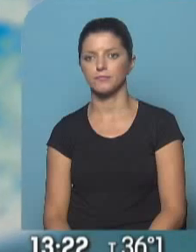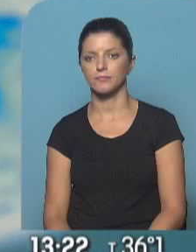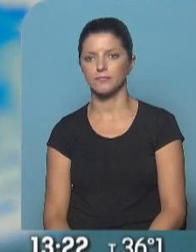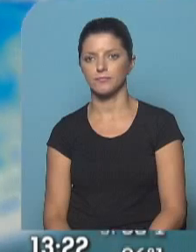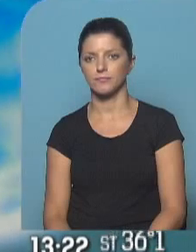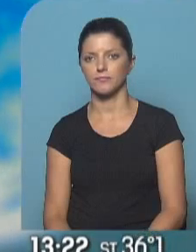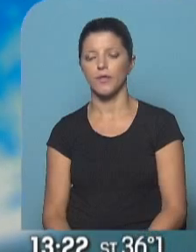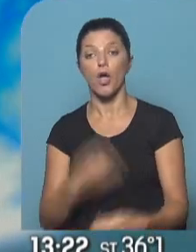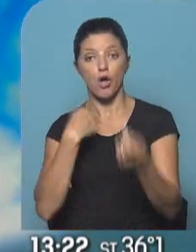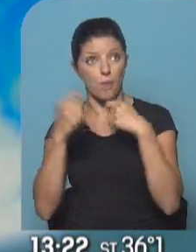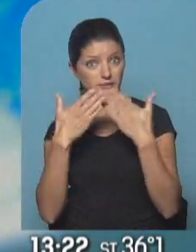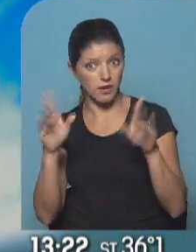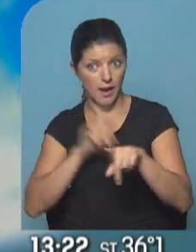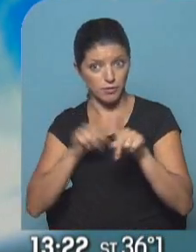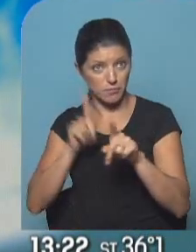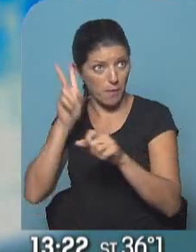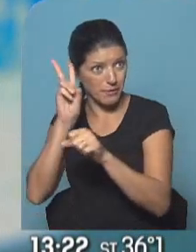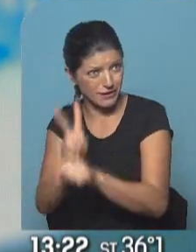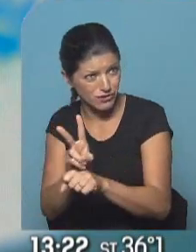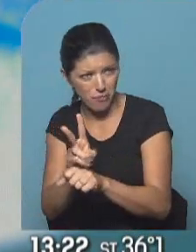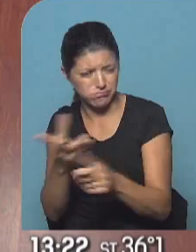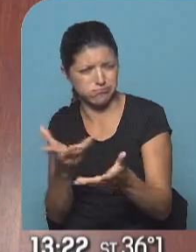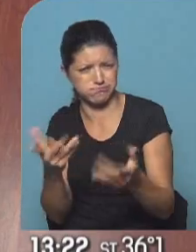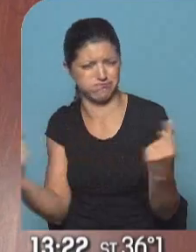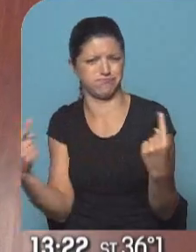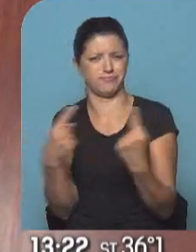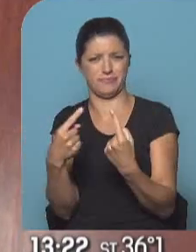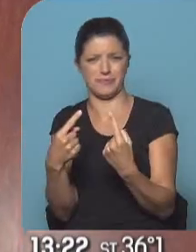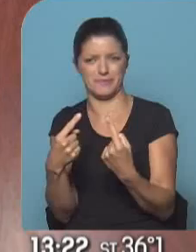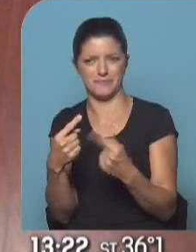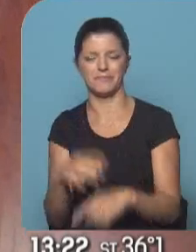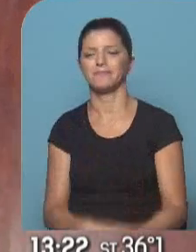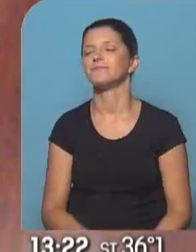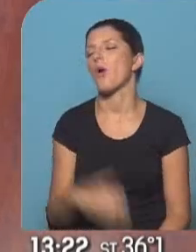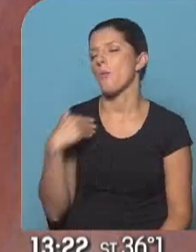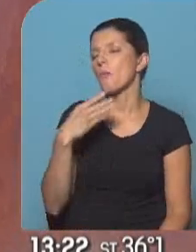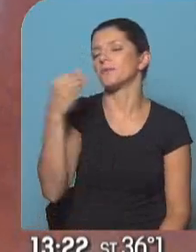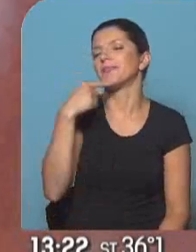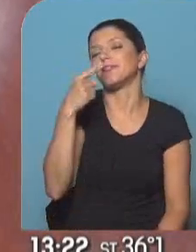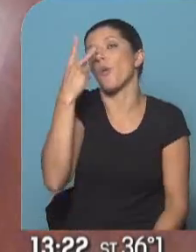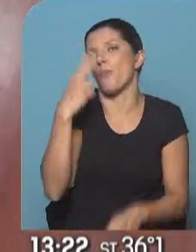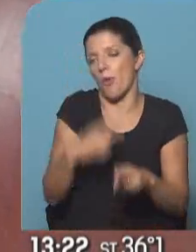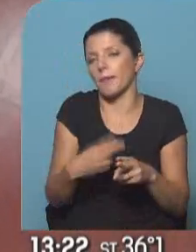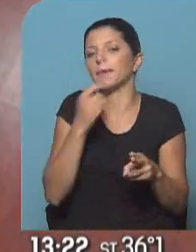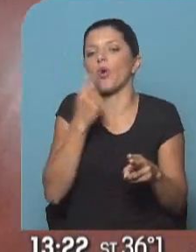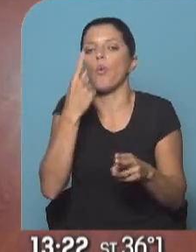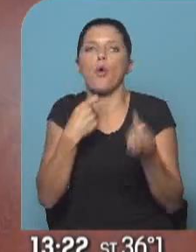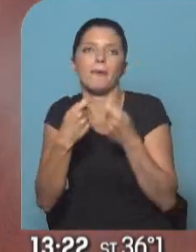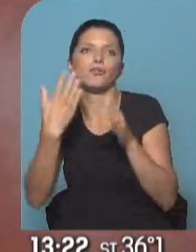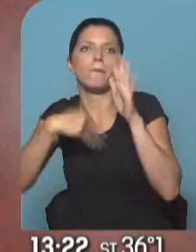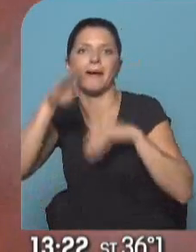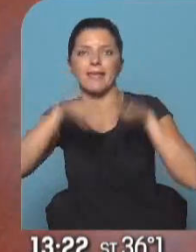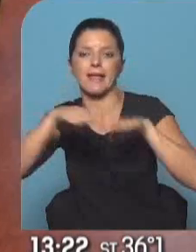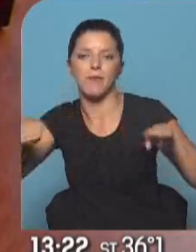Libre comercio en tiempo de proteccionismo. Sí, efectivamente, viste que muchas veces de estas cumbres le ponen un nombre, por ejemplo, un comercio más equilibrado para un